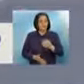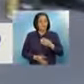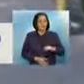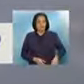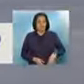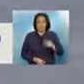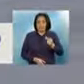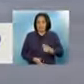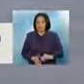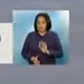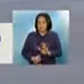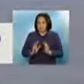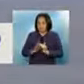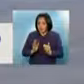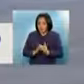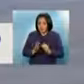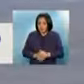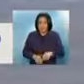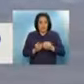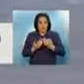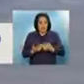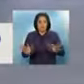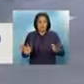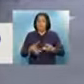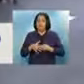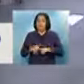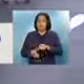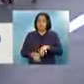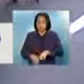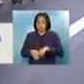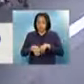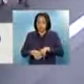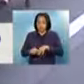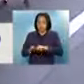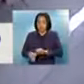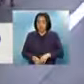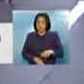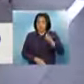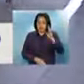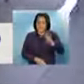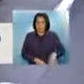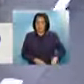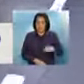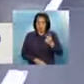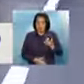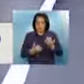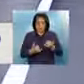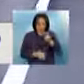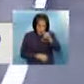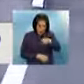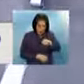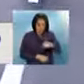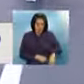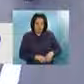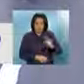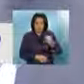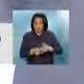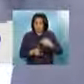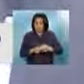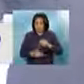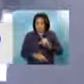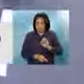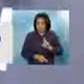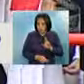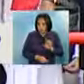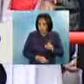paso marcial de la policía canina. Nuestra tarea, quiero hacer un paréntesis en este perro que se llama Lorenzo y